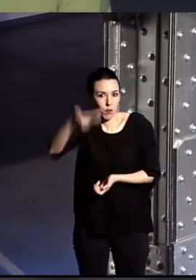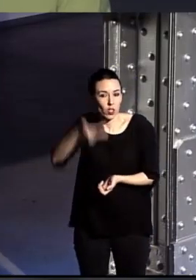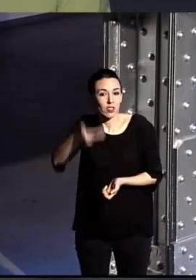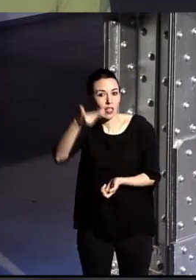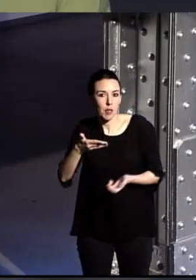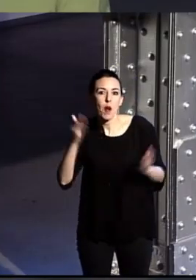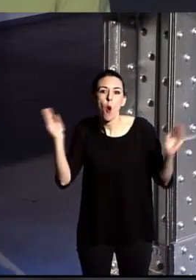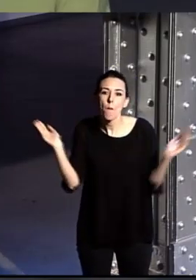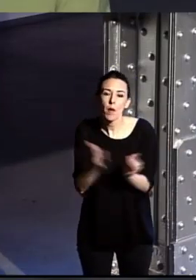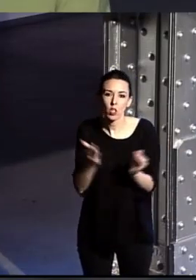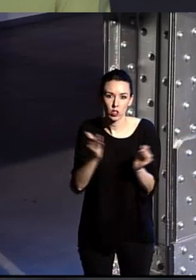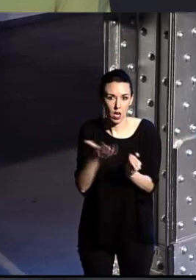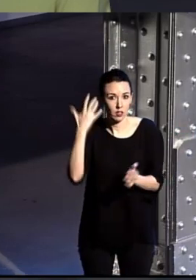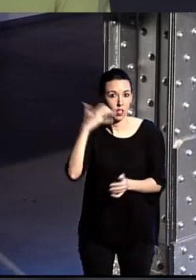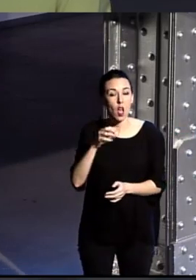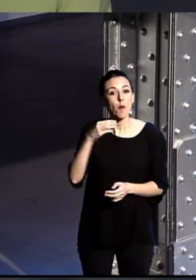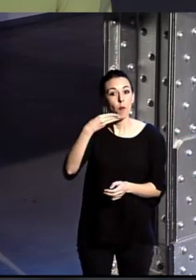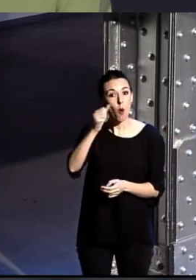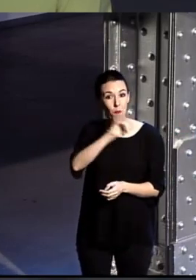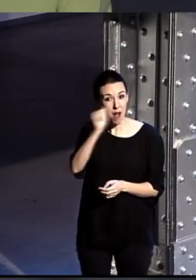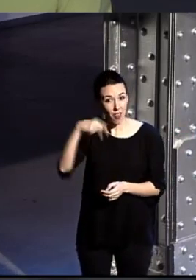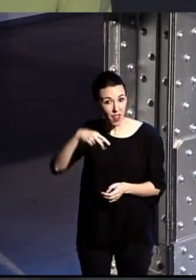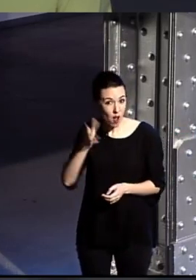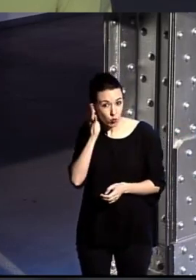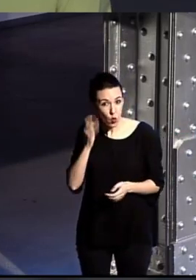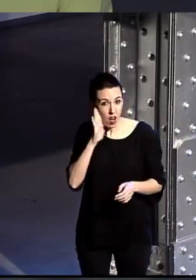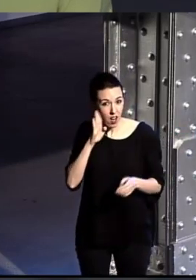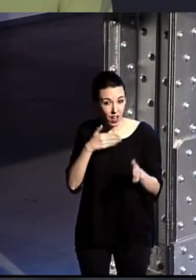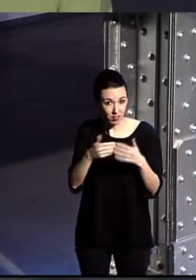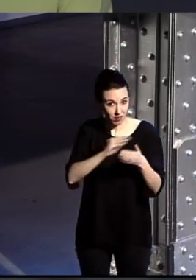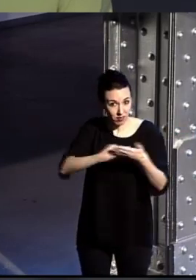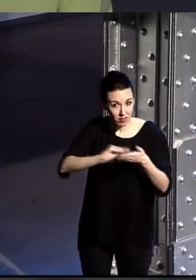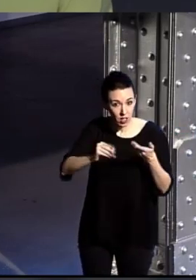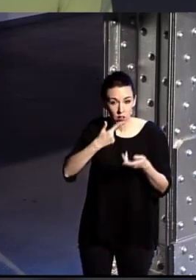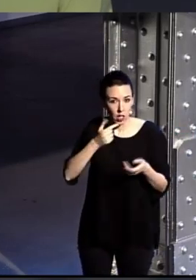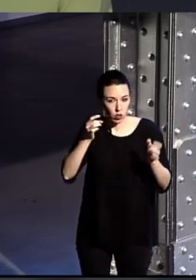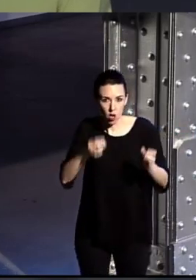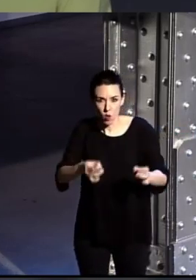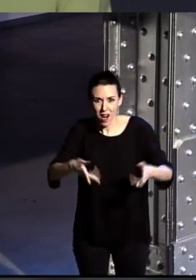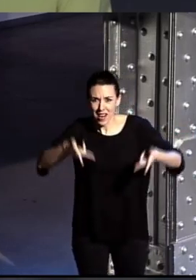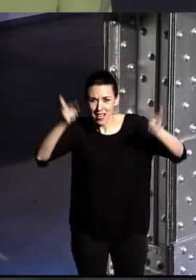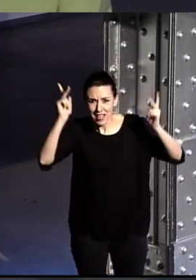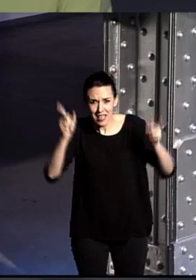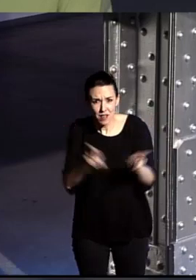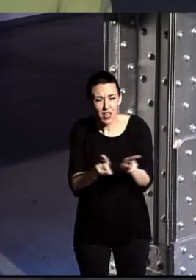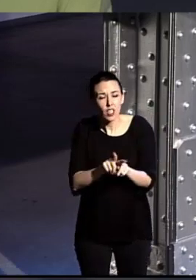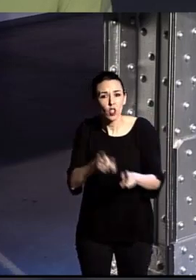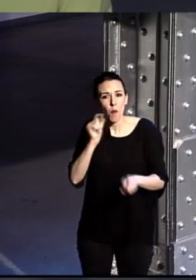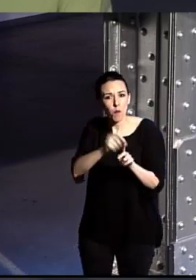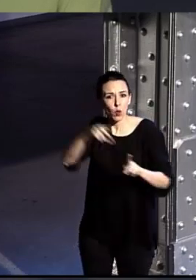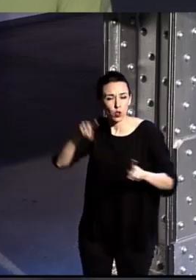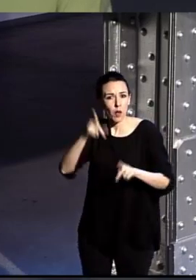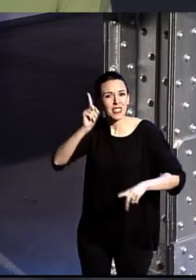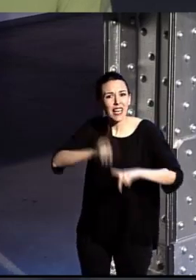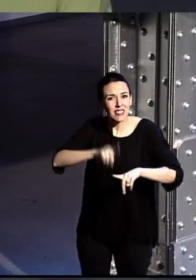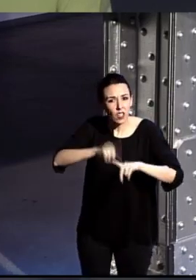muy excepcionales, ¿no? Sobre todo en el caso de Emilia Pardo Bazán, es que era libérrima para el momento. Una mujer que incluso desde el punto de vista sexual tenía